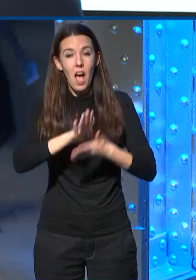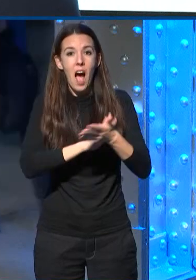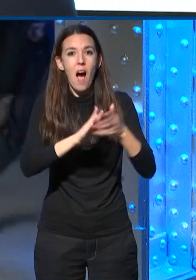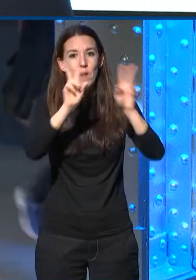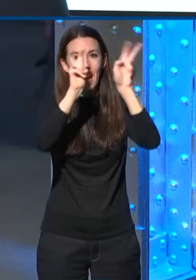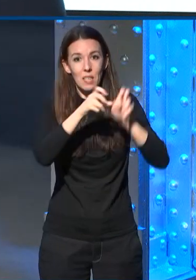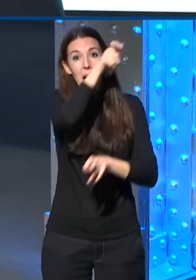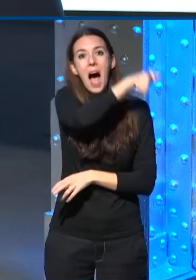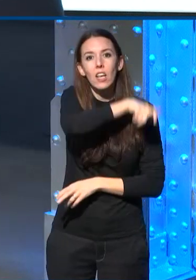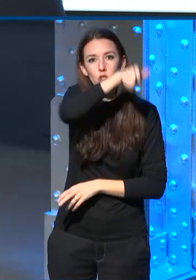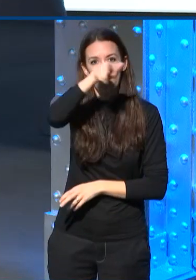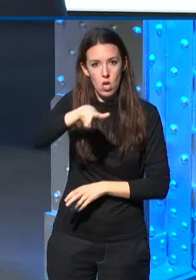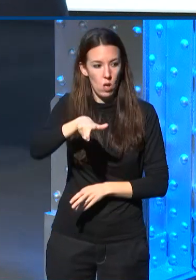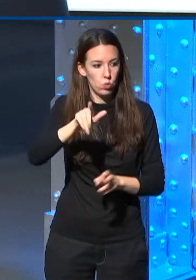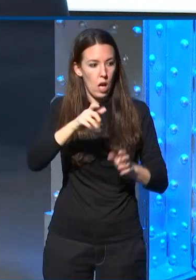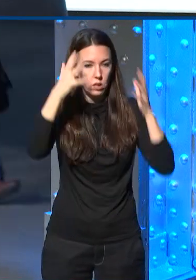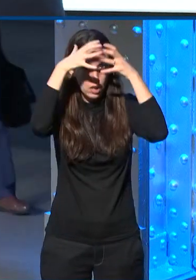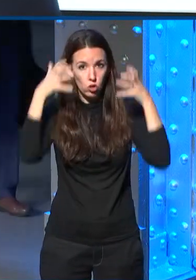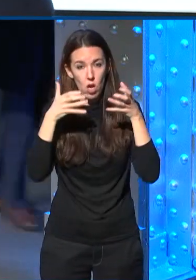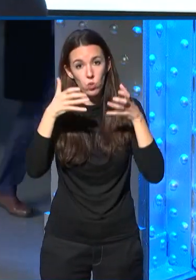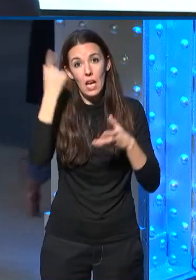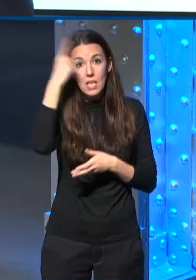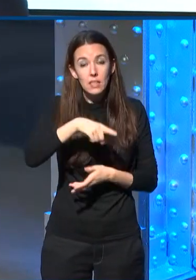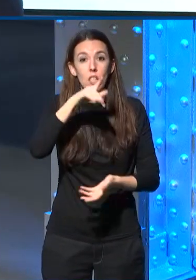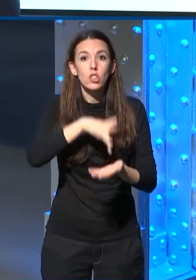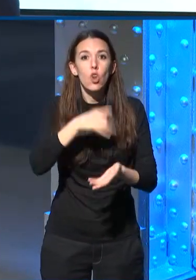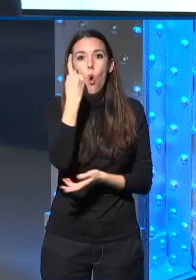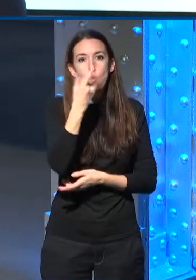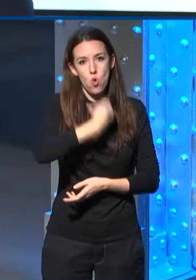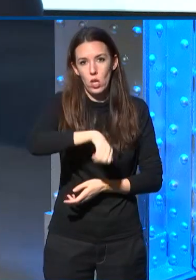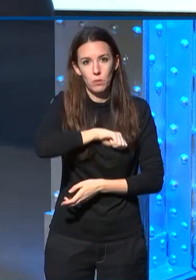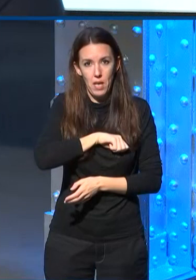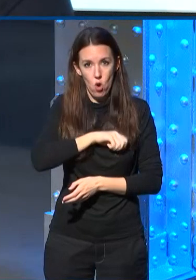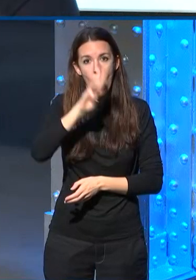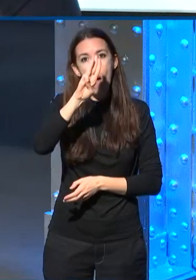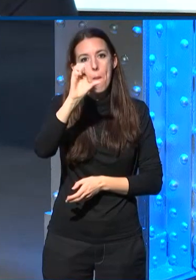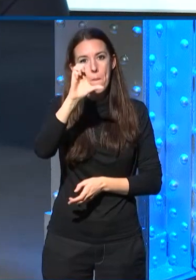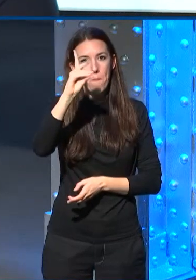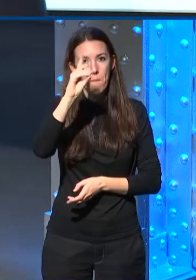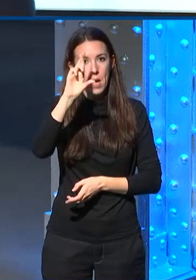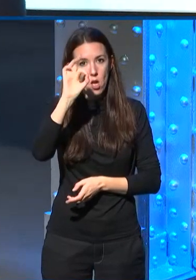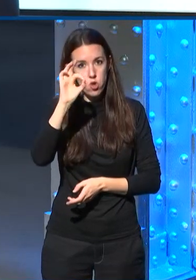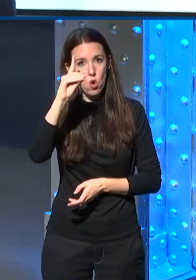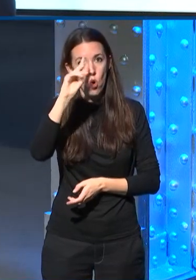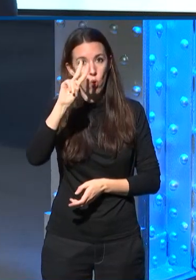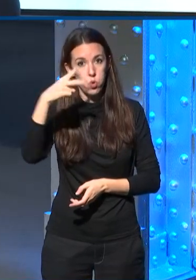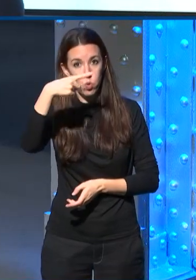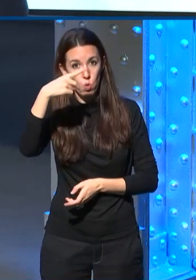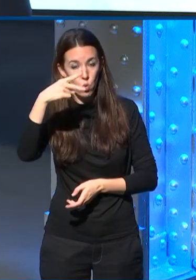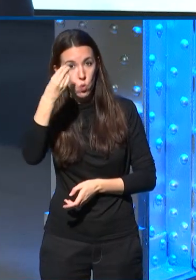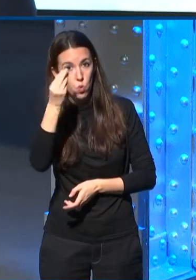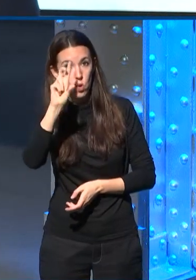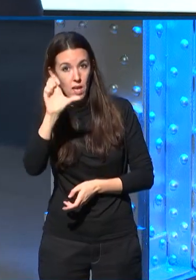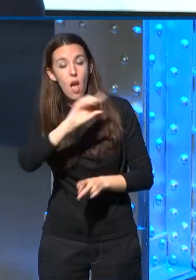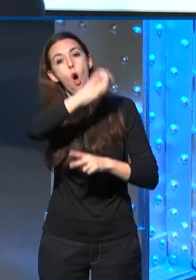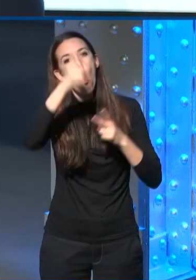astronautas. Naturalmente no estoy en el espacio, ya saben que solamente tenemos un astronauta español, Pedro Duque, y otro nacido en España, que es López